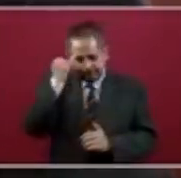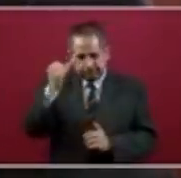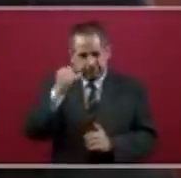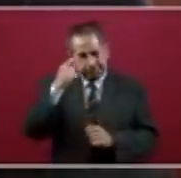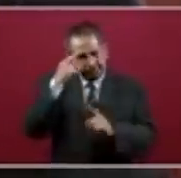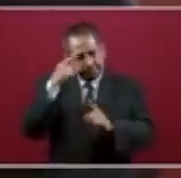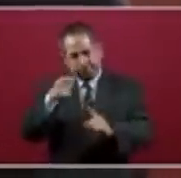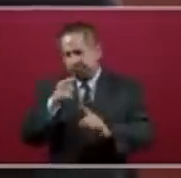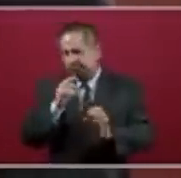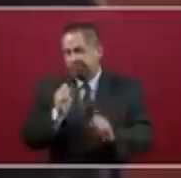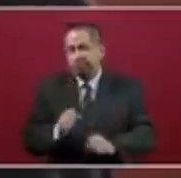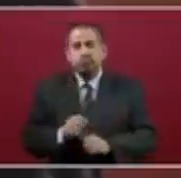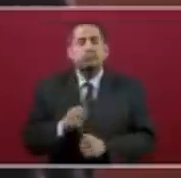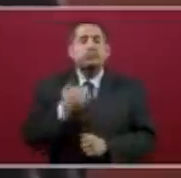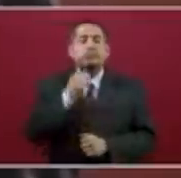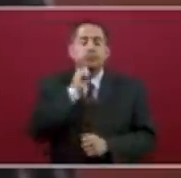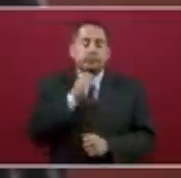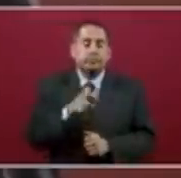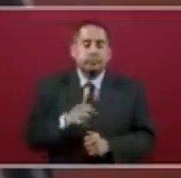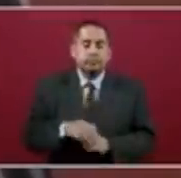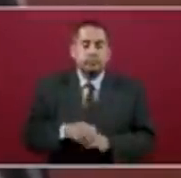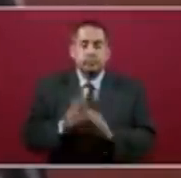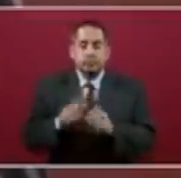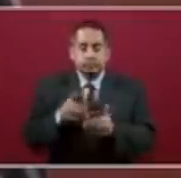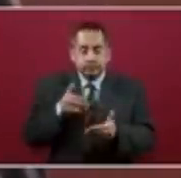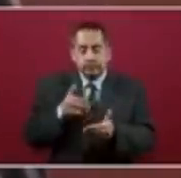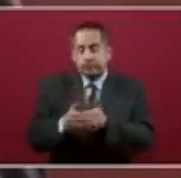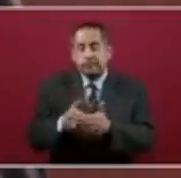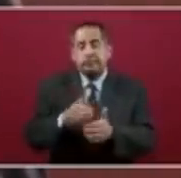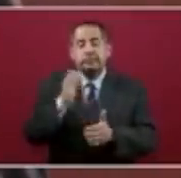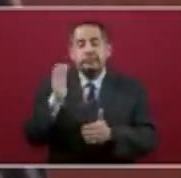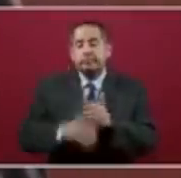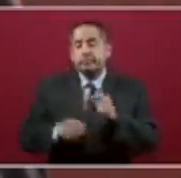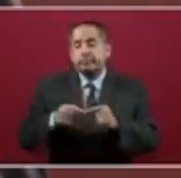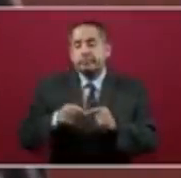pronóstico. Además, ya estamos terminando,